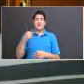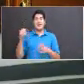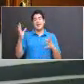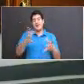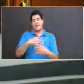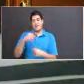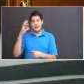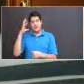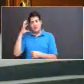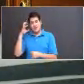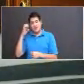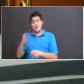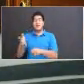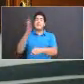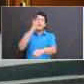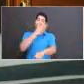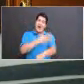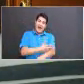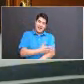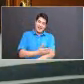Antes de que llegara a Jericó.